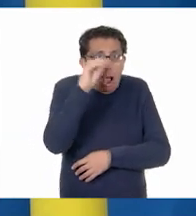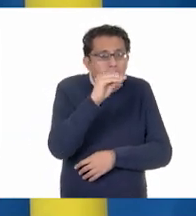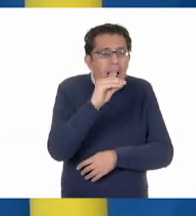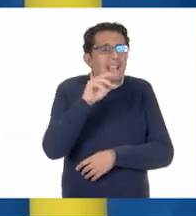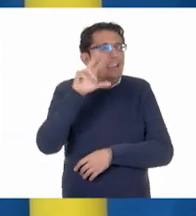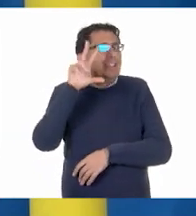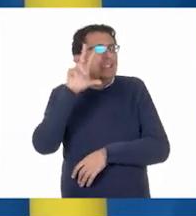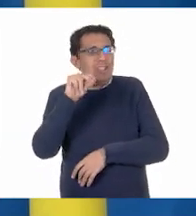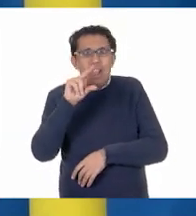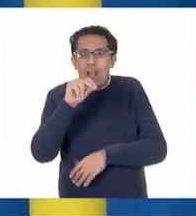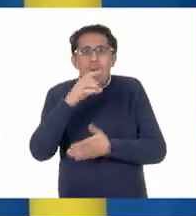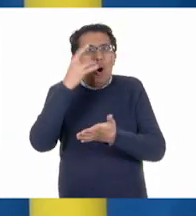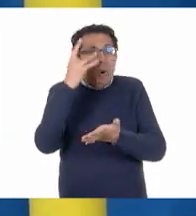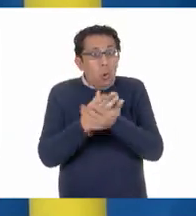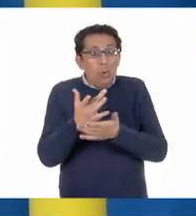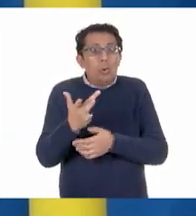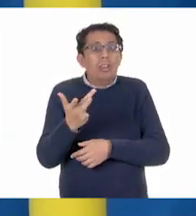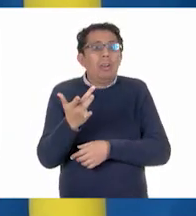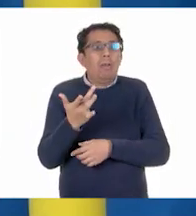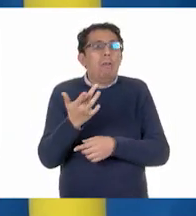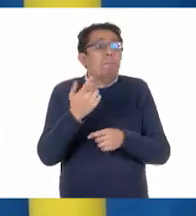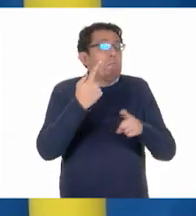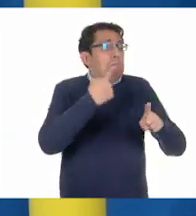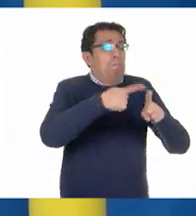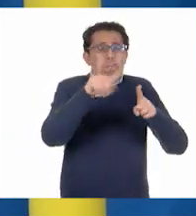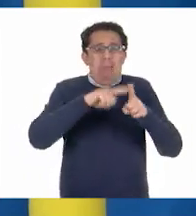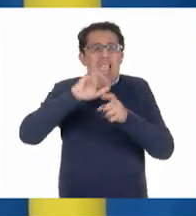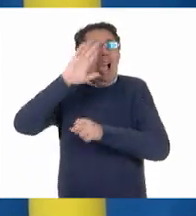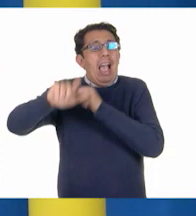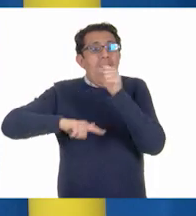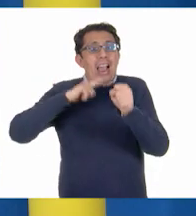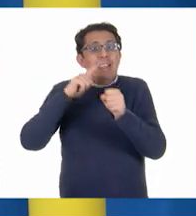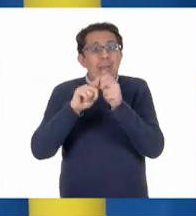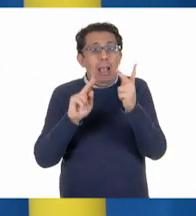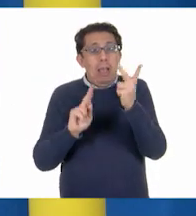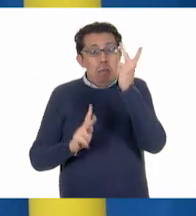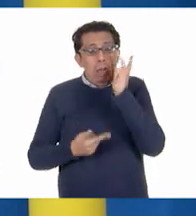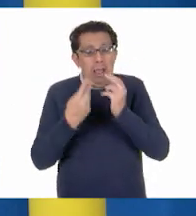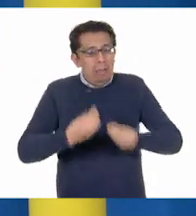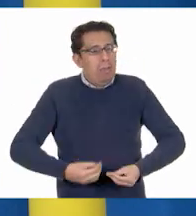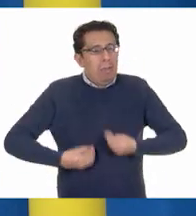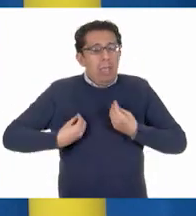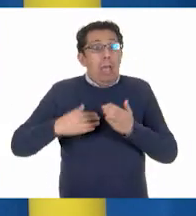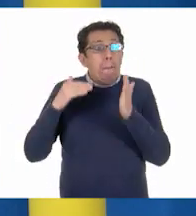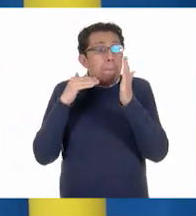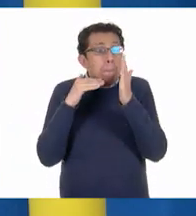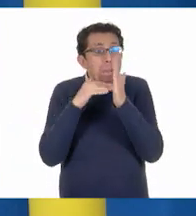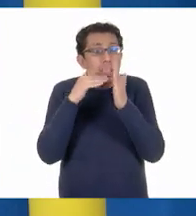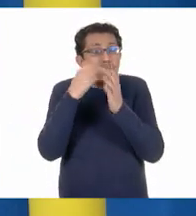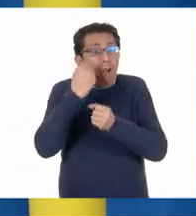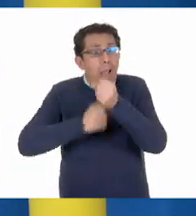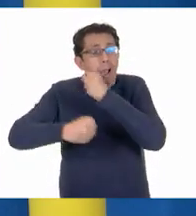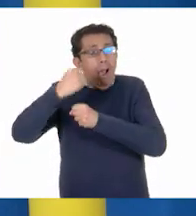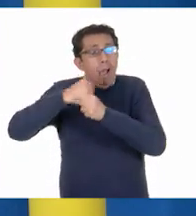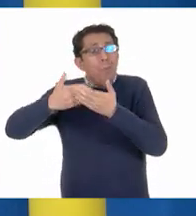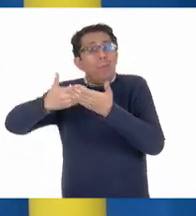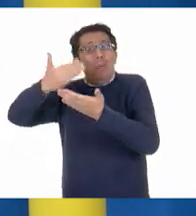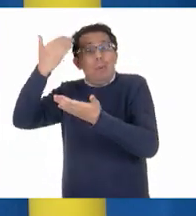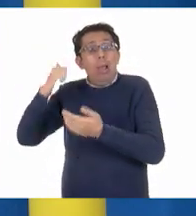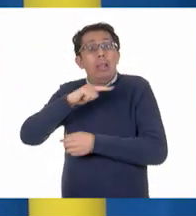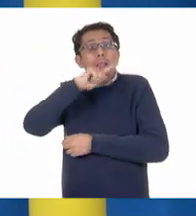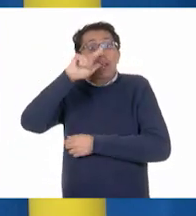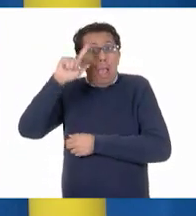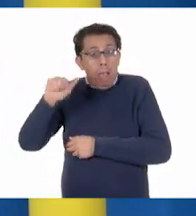solo de dinosaurios, sino de todos los animales y plantas que estaban vivos hace millones de años y que cuando murieron fueron